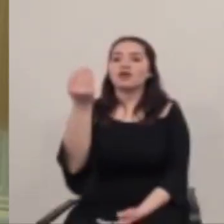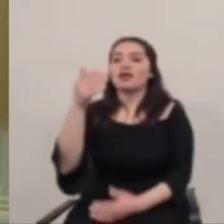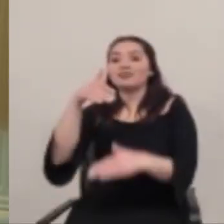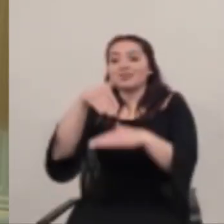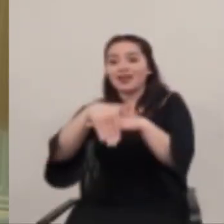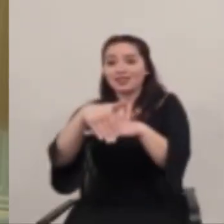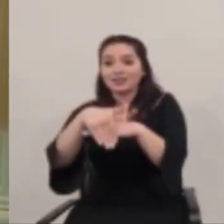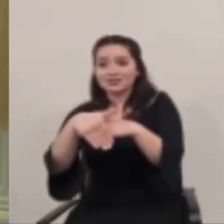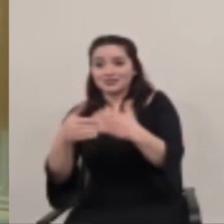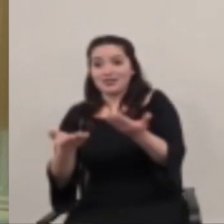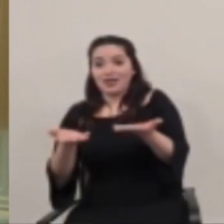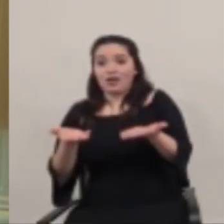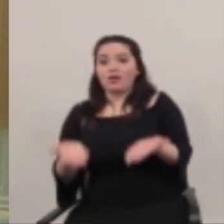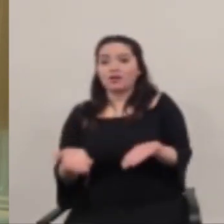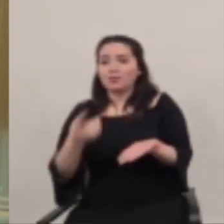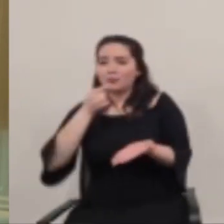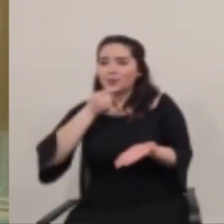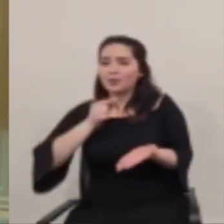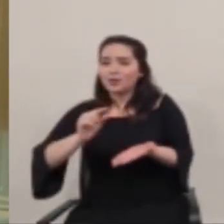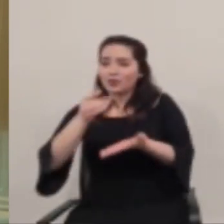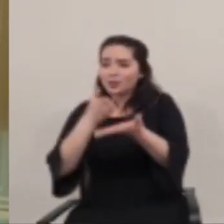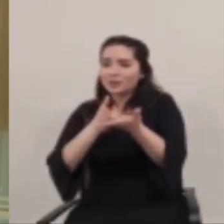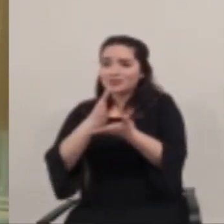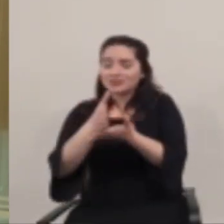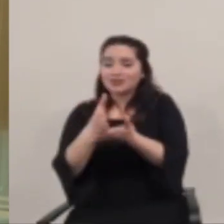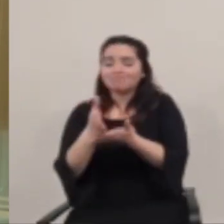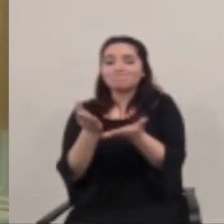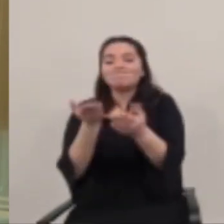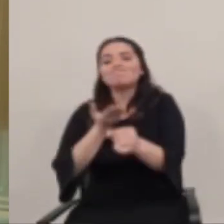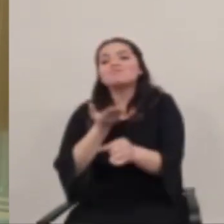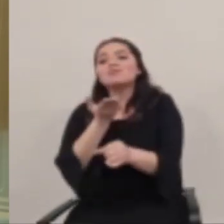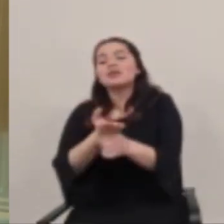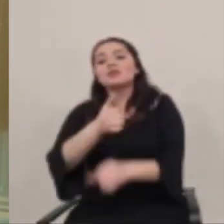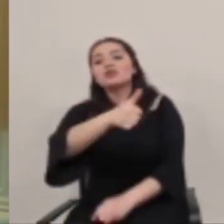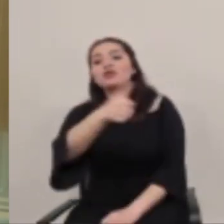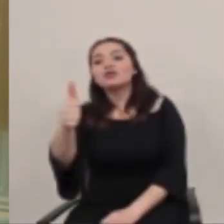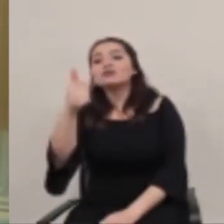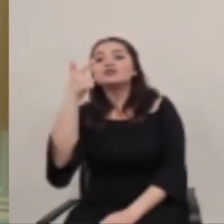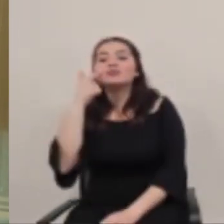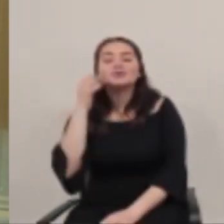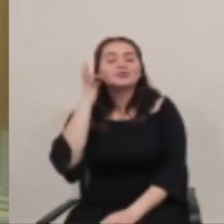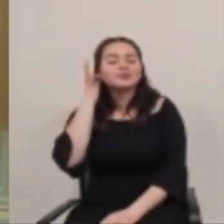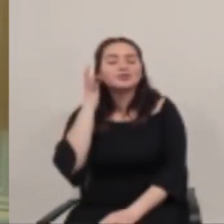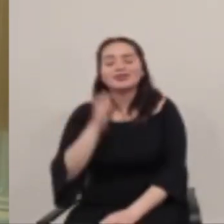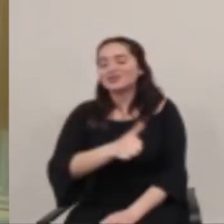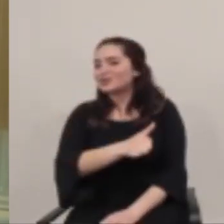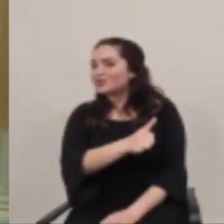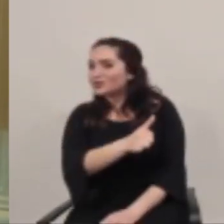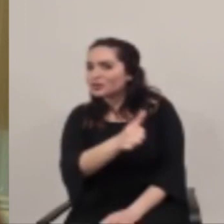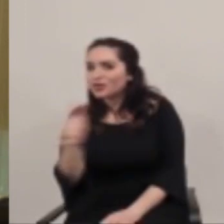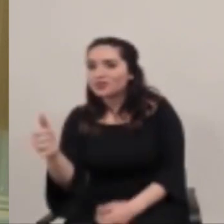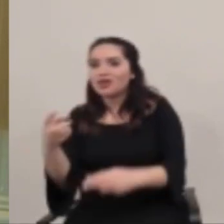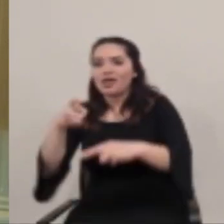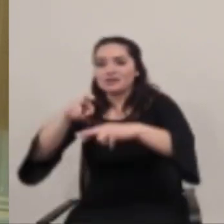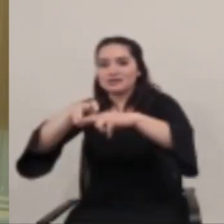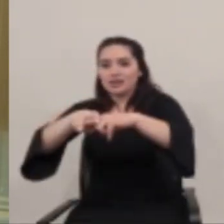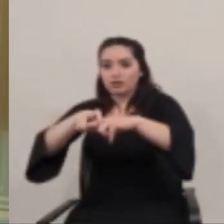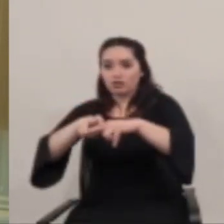queríamos, a puertas de comenzar, le solicitamos a todas, a todos, a todes, por favor, tomar